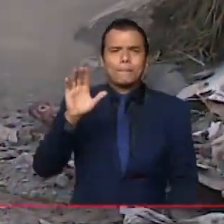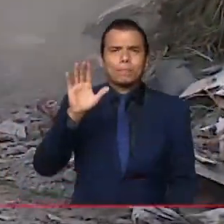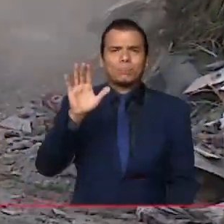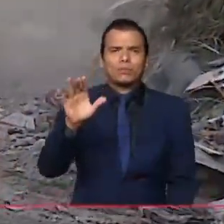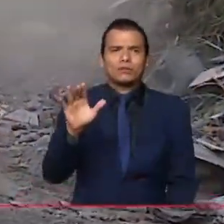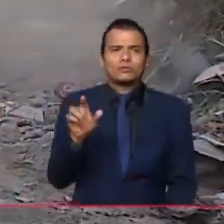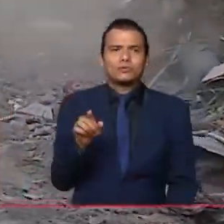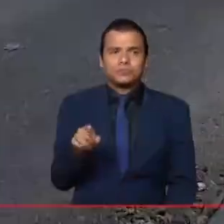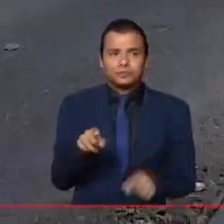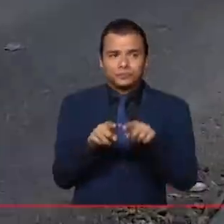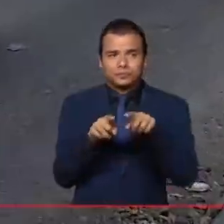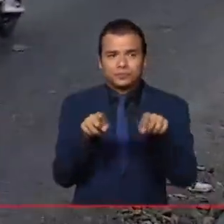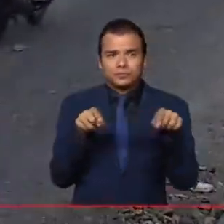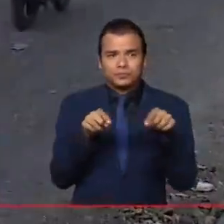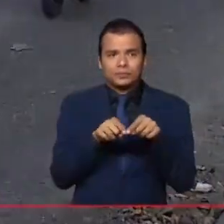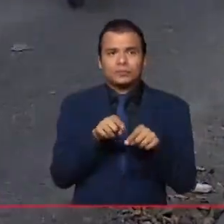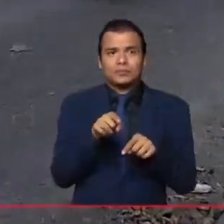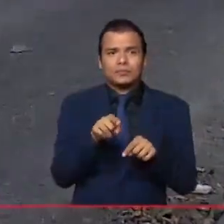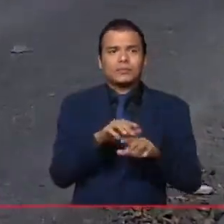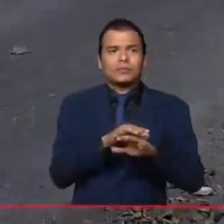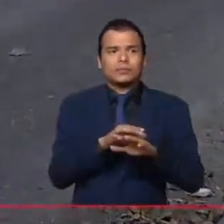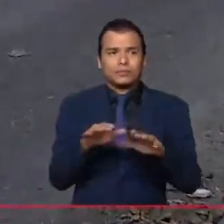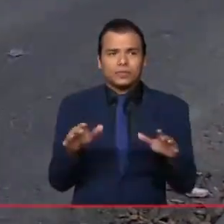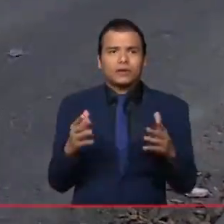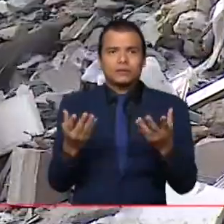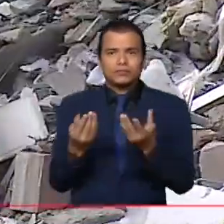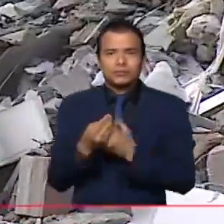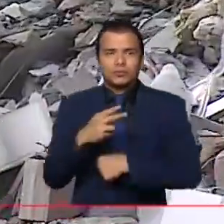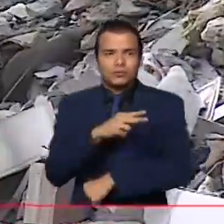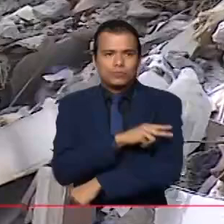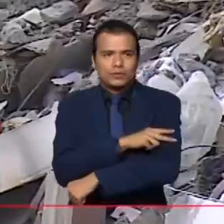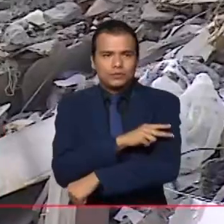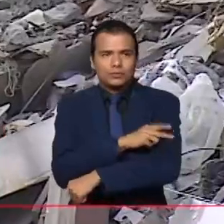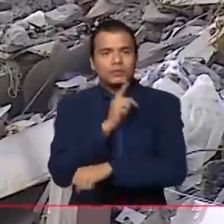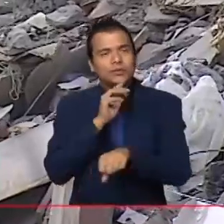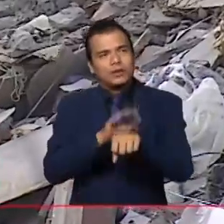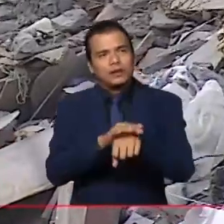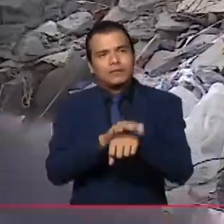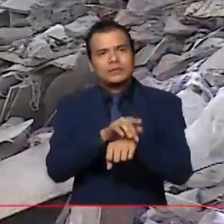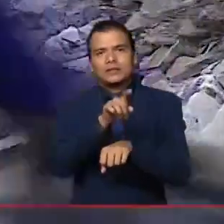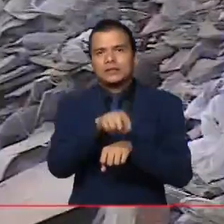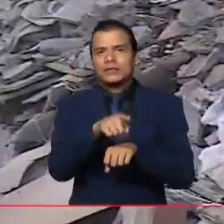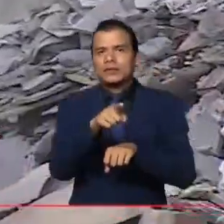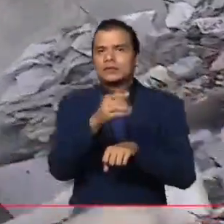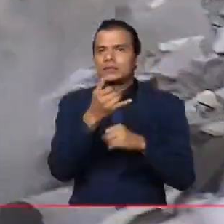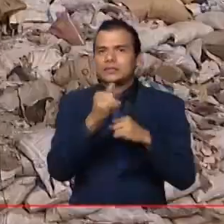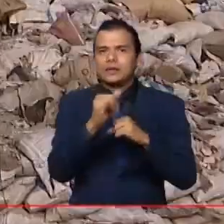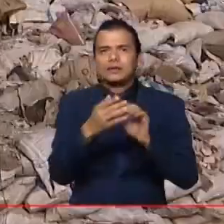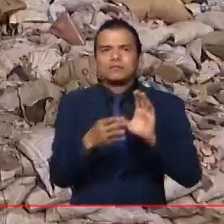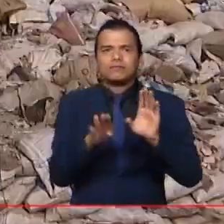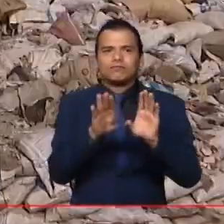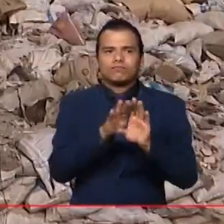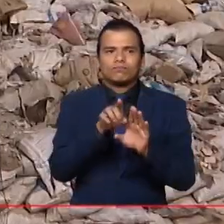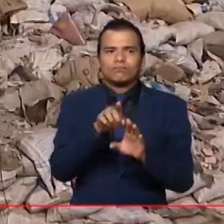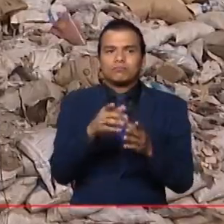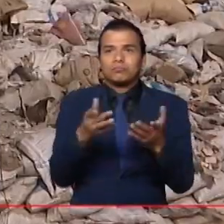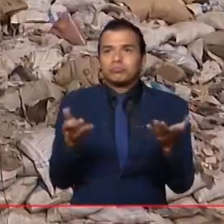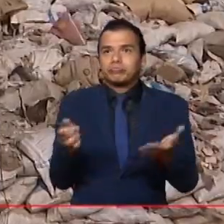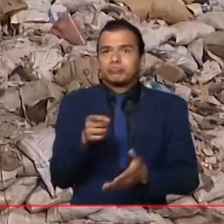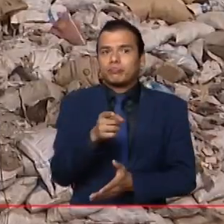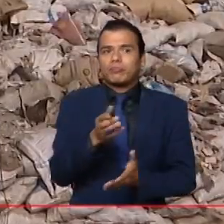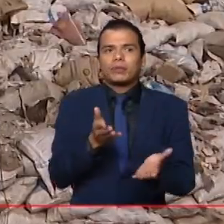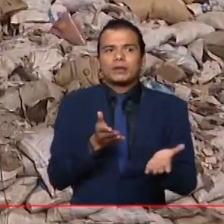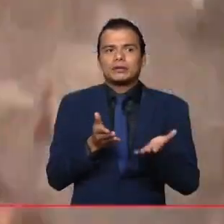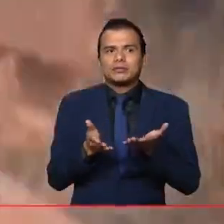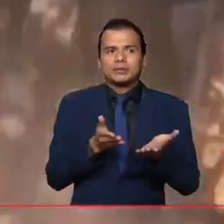La actual estación de transferencia ya han pedido entidades como la Personería de Cali que debe cerrarse, que no puede seguir operando, pero sigue abierta.